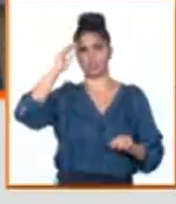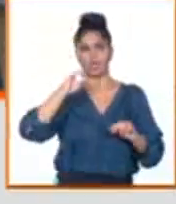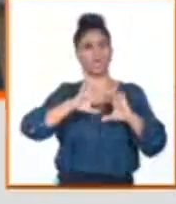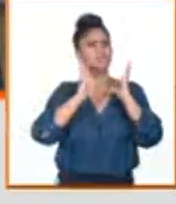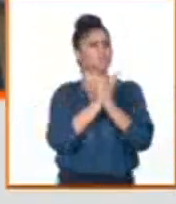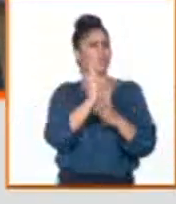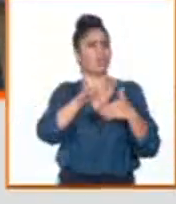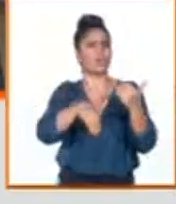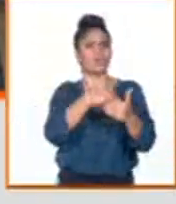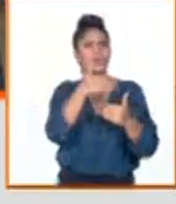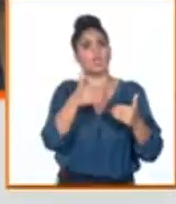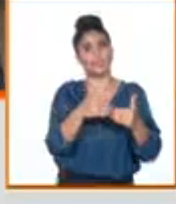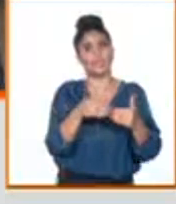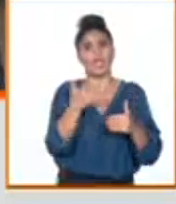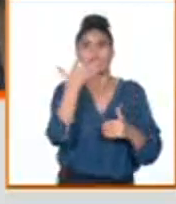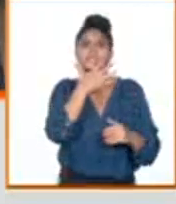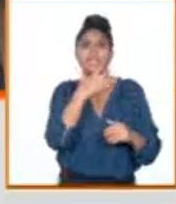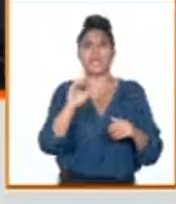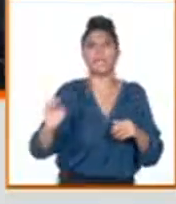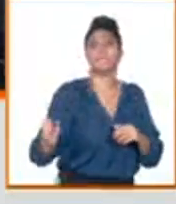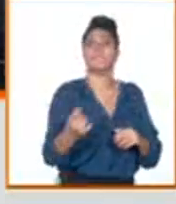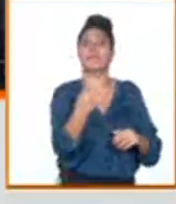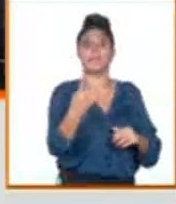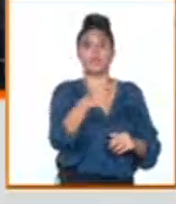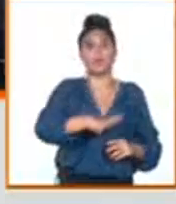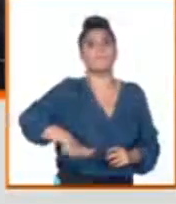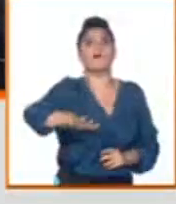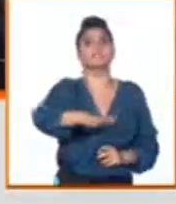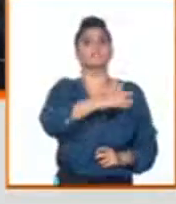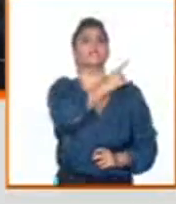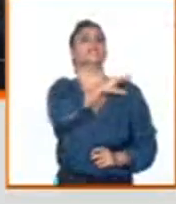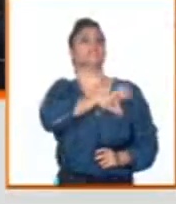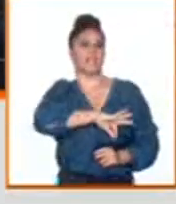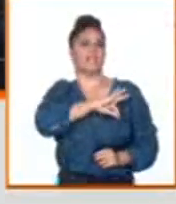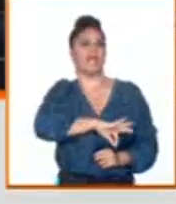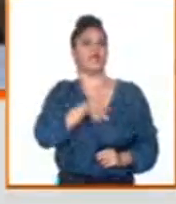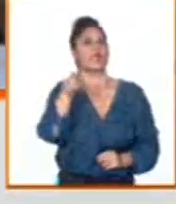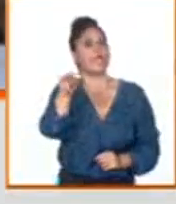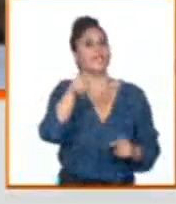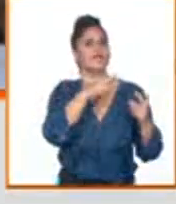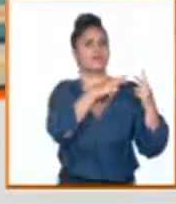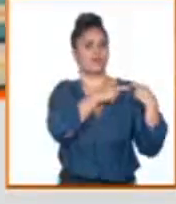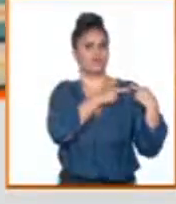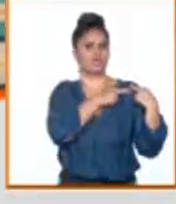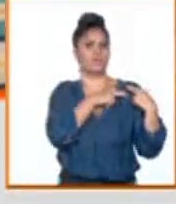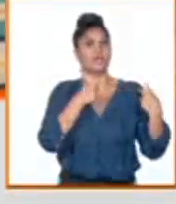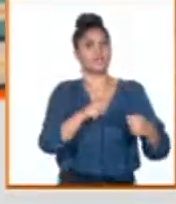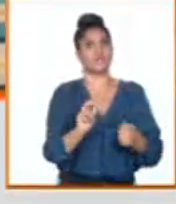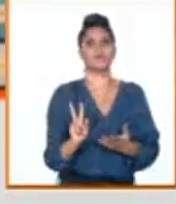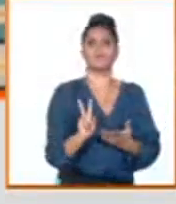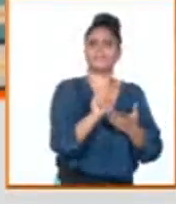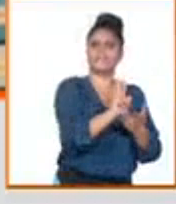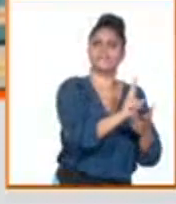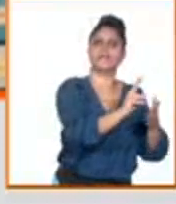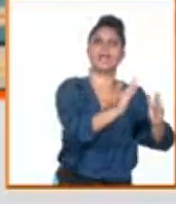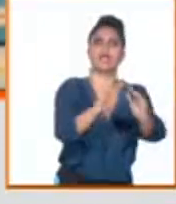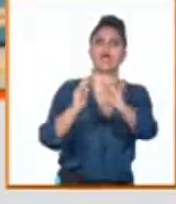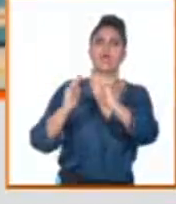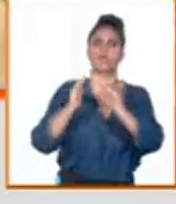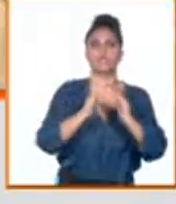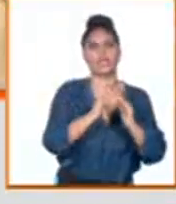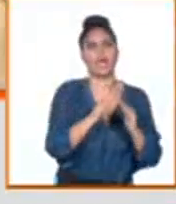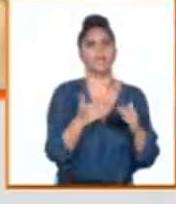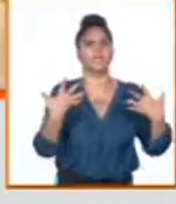problemas de los lugares donde él se mueve, de su demarcación. Y este es un proceso que obliga a